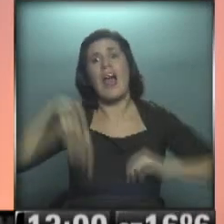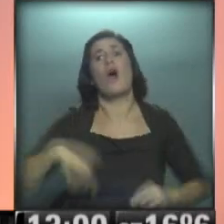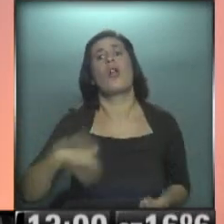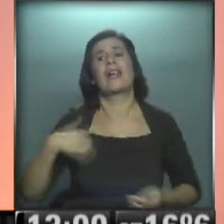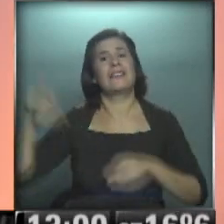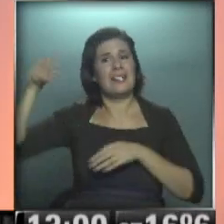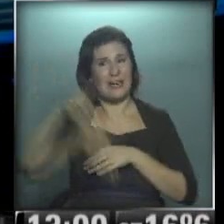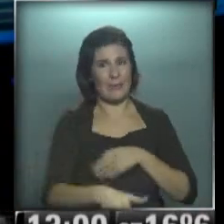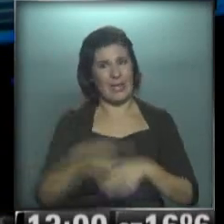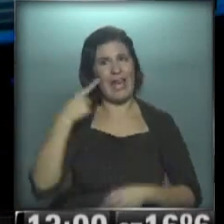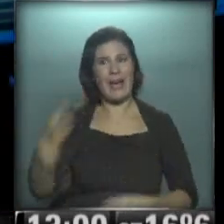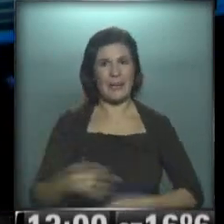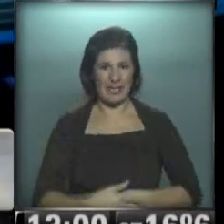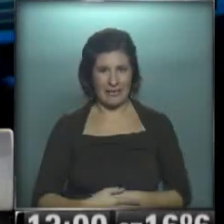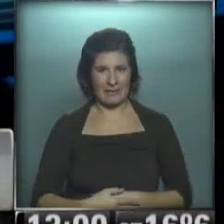así se vivió.